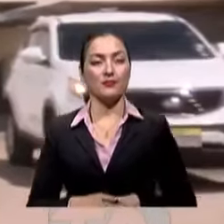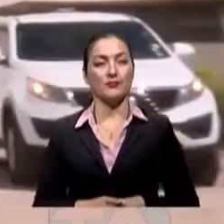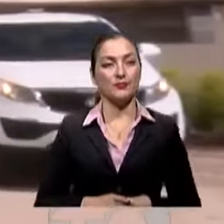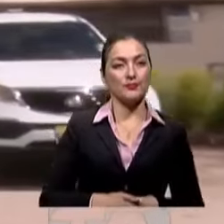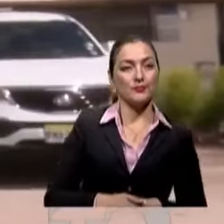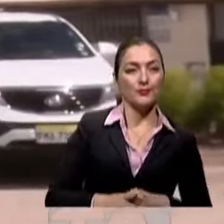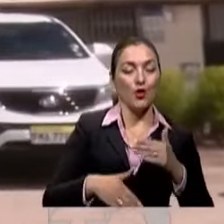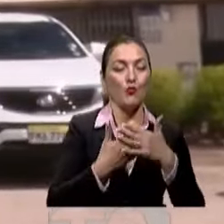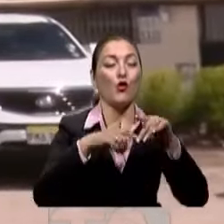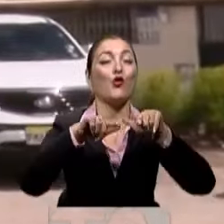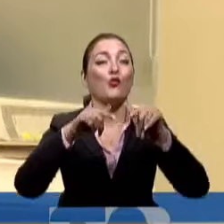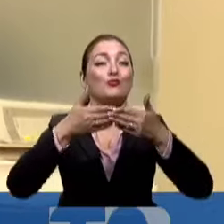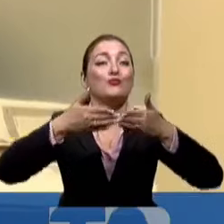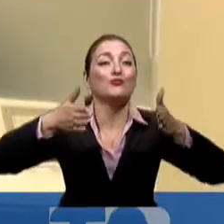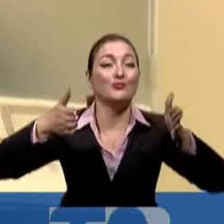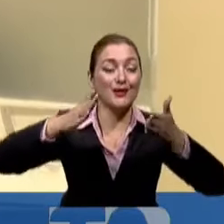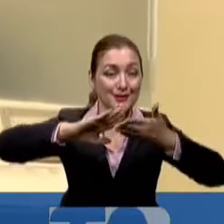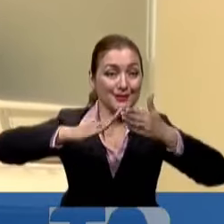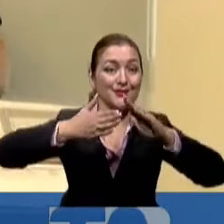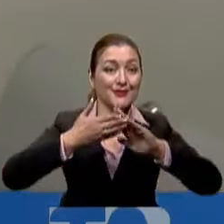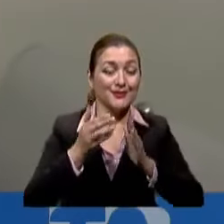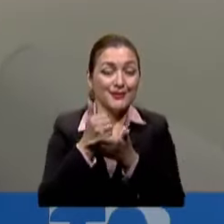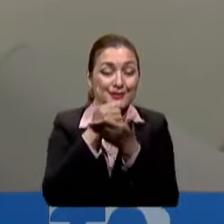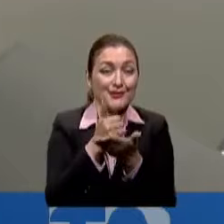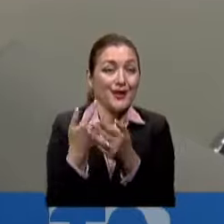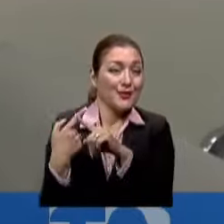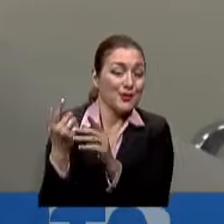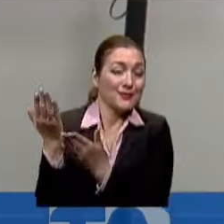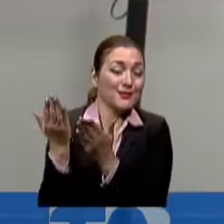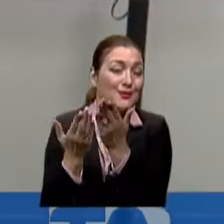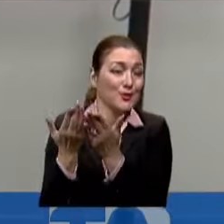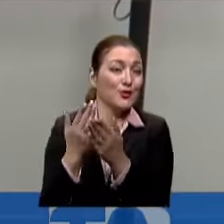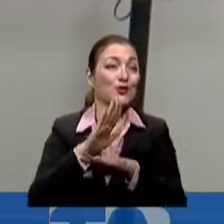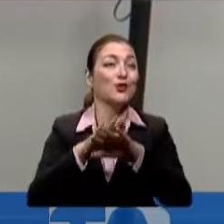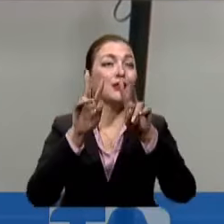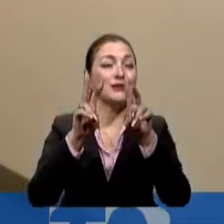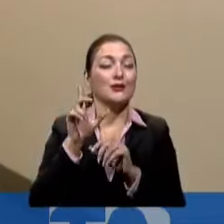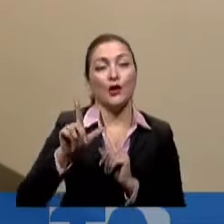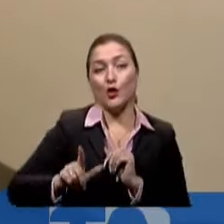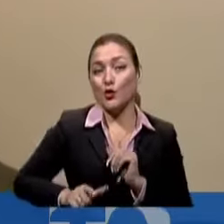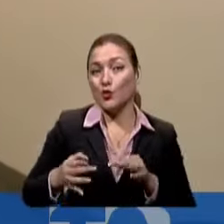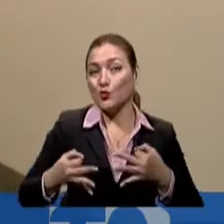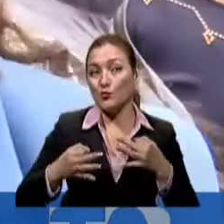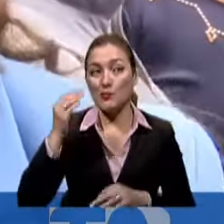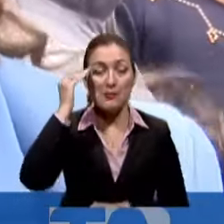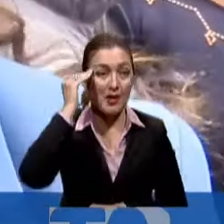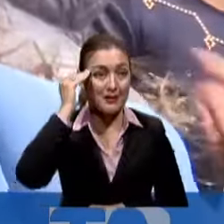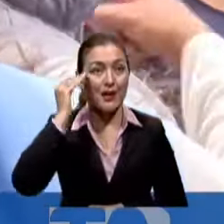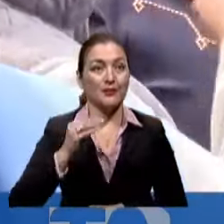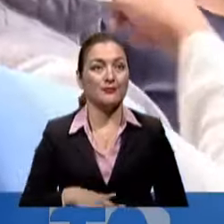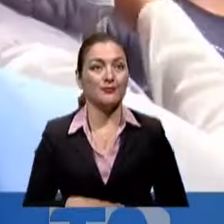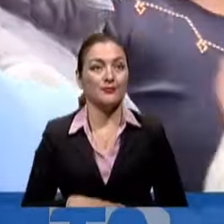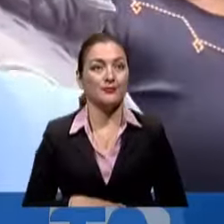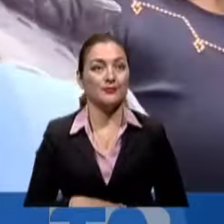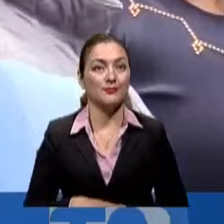Estos son los nuevos espacios abiertos a la comunidad que brindarán distintos servicios relacionados a la salud física y mental. Hemos